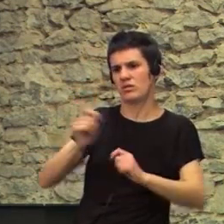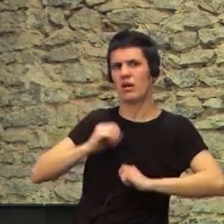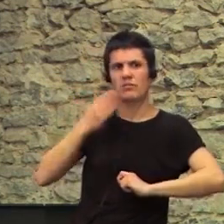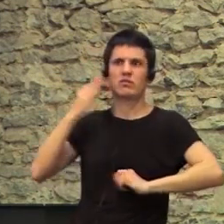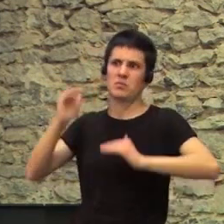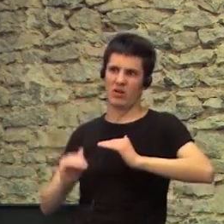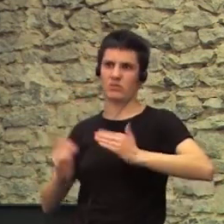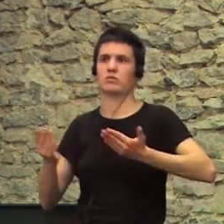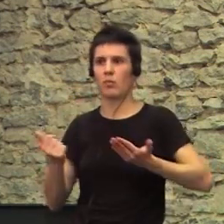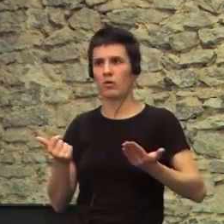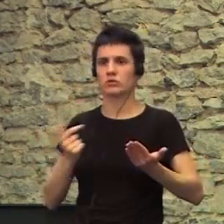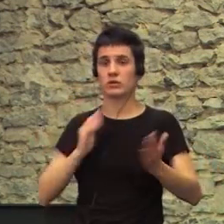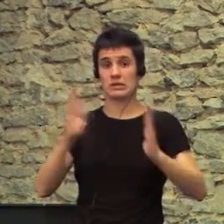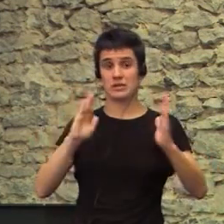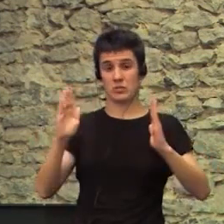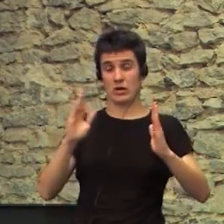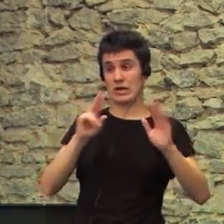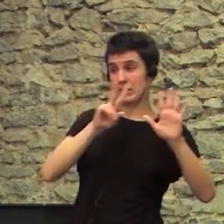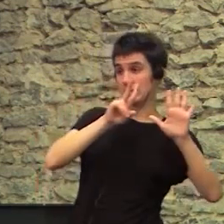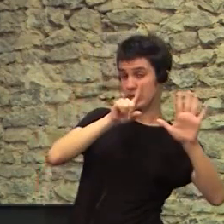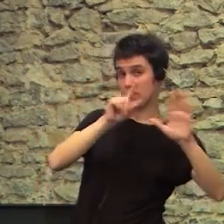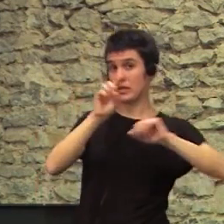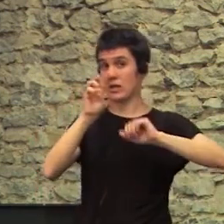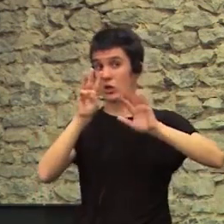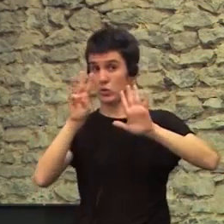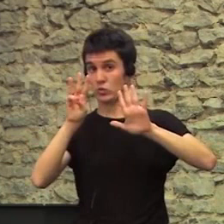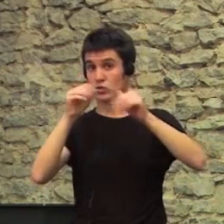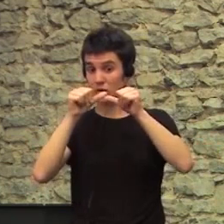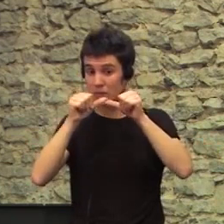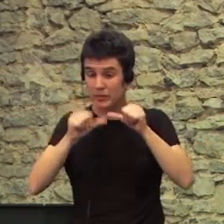en el 68 empiezan a se descubre